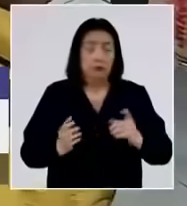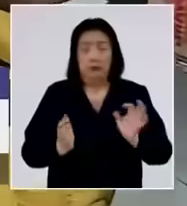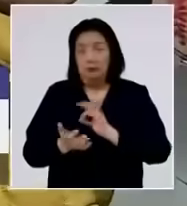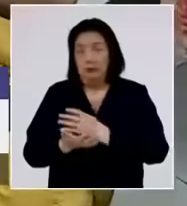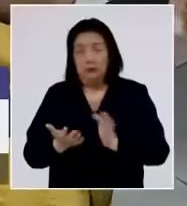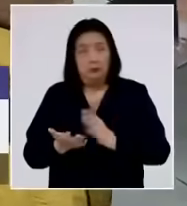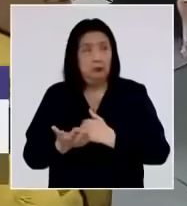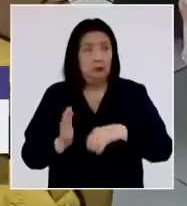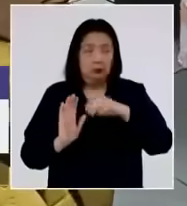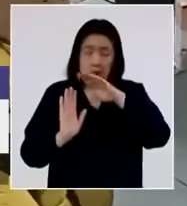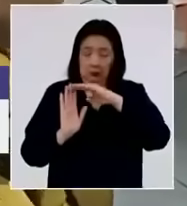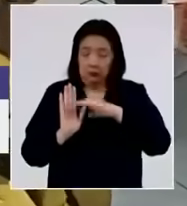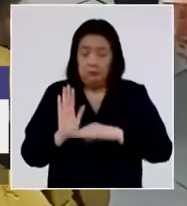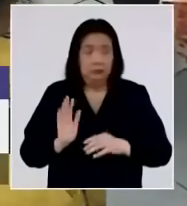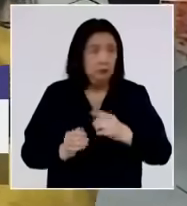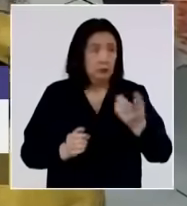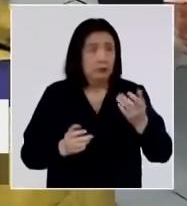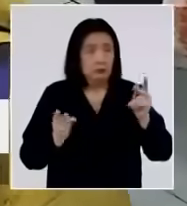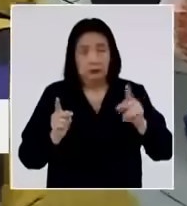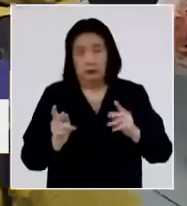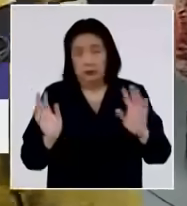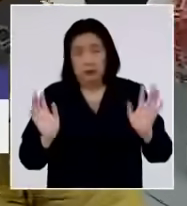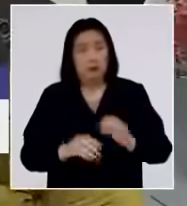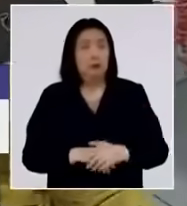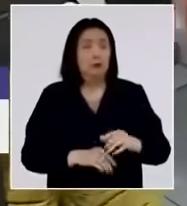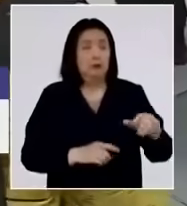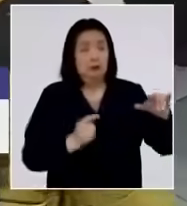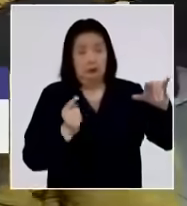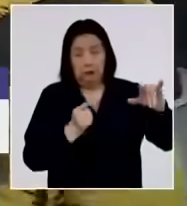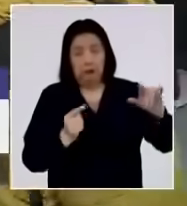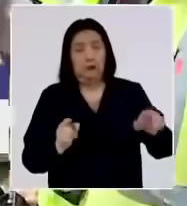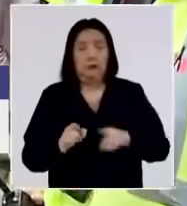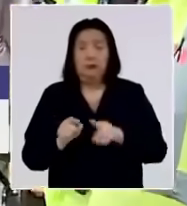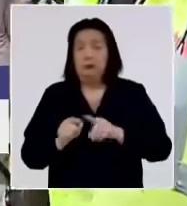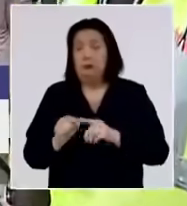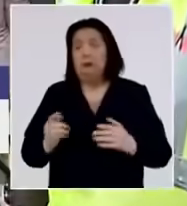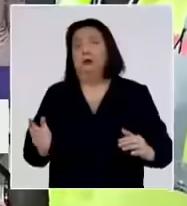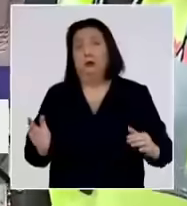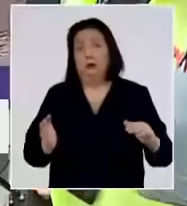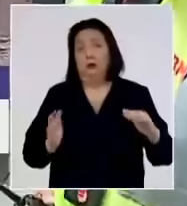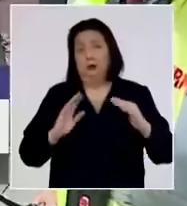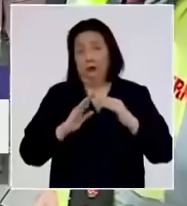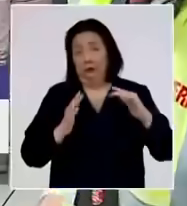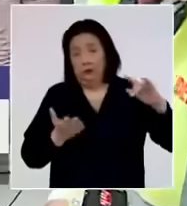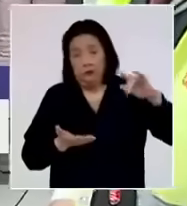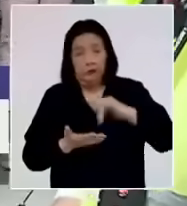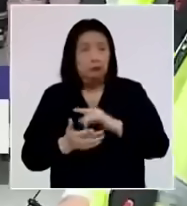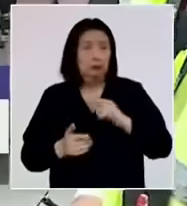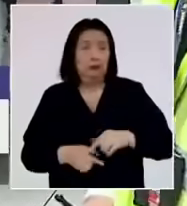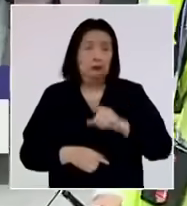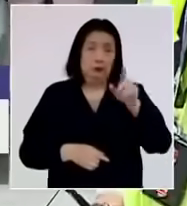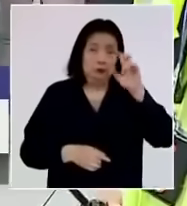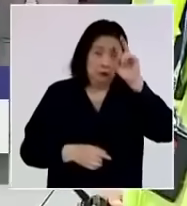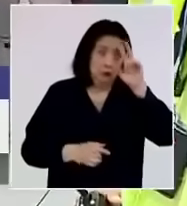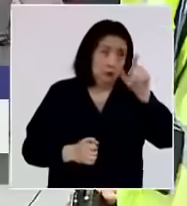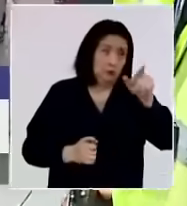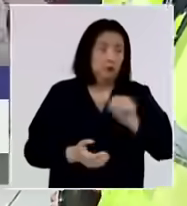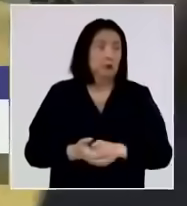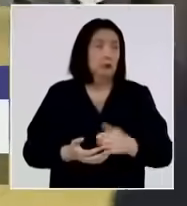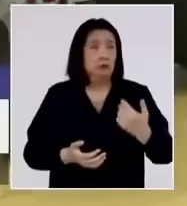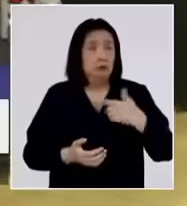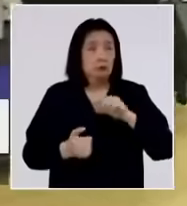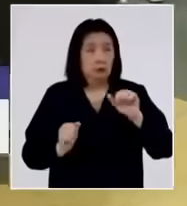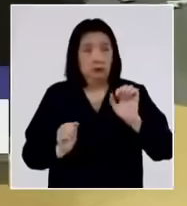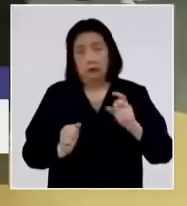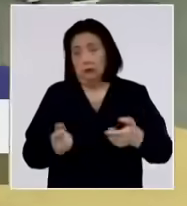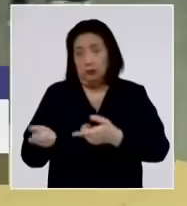tiene ningún protocolo ni contingencia para estos casos, tanto de la aerolínea como del aeropuerto, tanto el aeropuerto de allá, de Cusco, que es donde nosotros